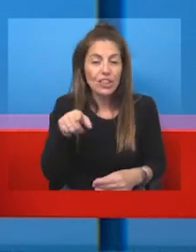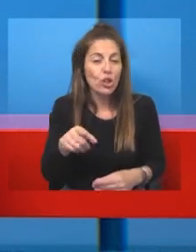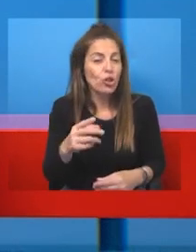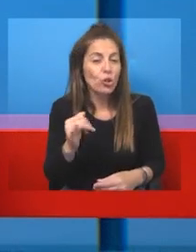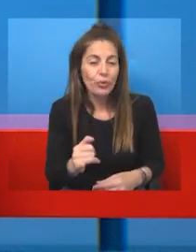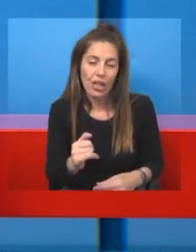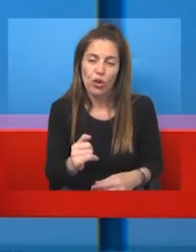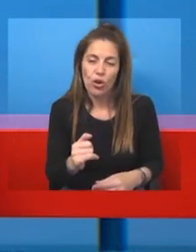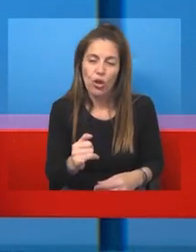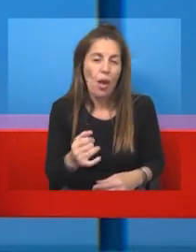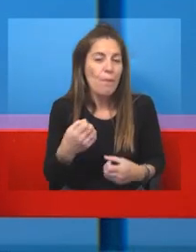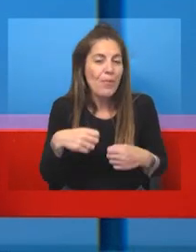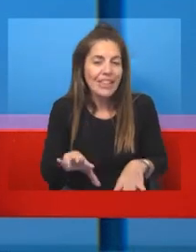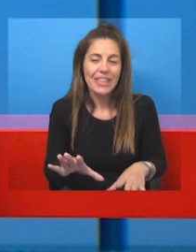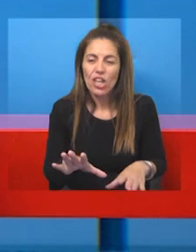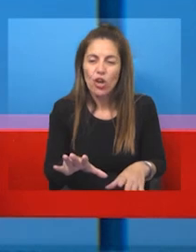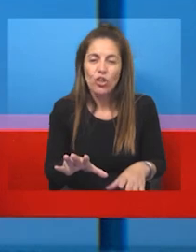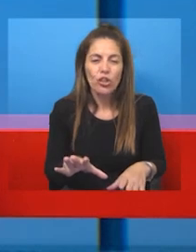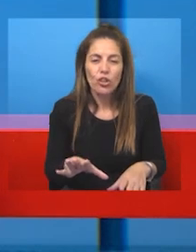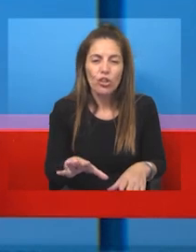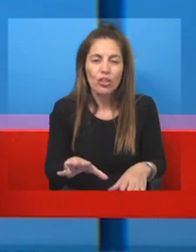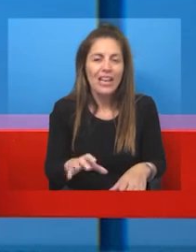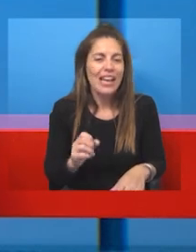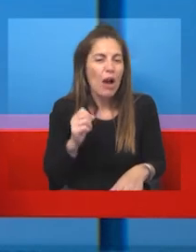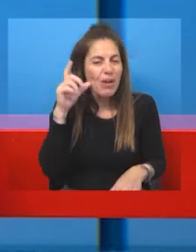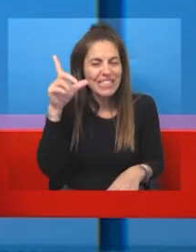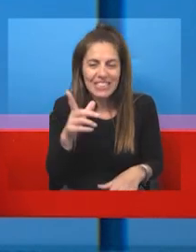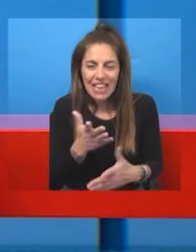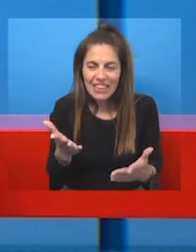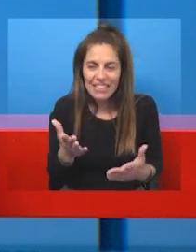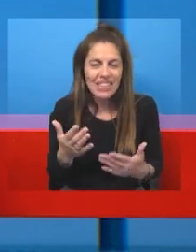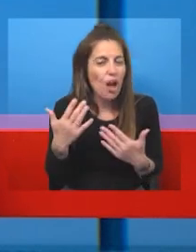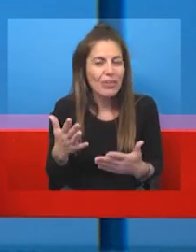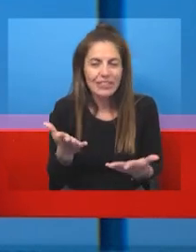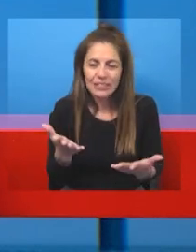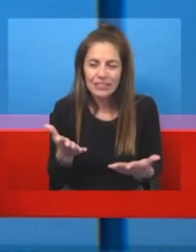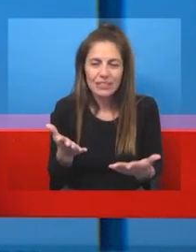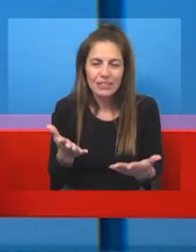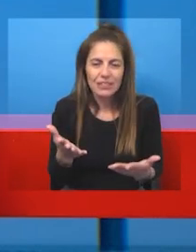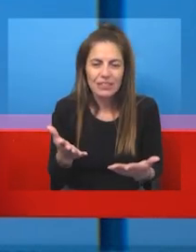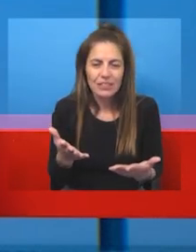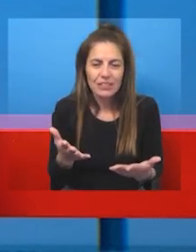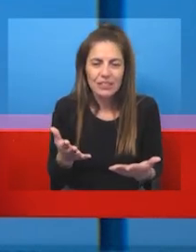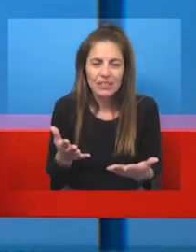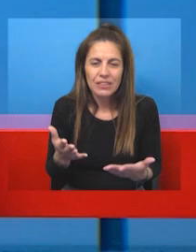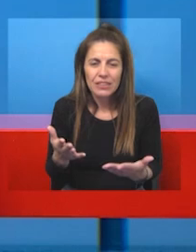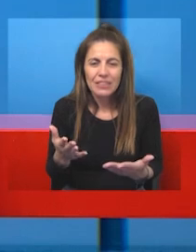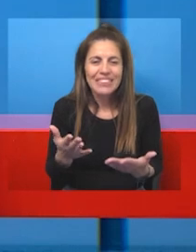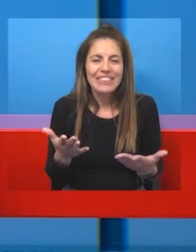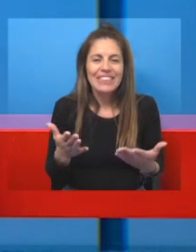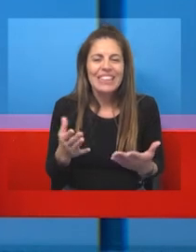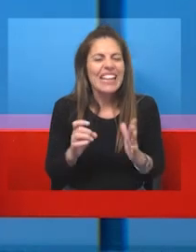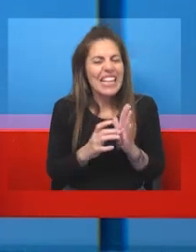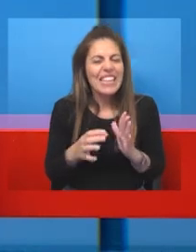eh perdieron muchas capacidades de de de y